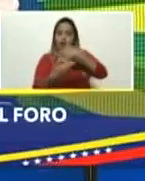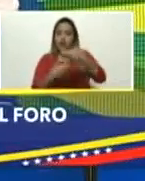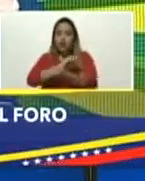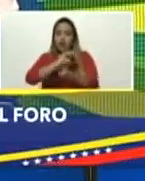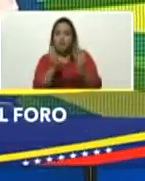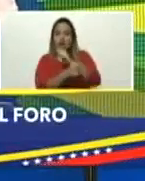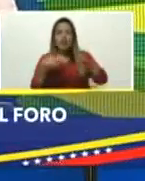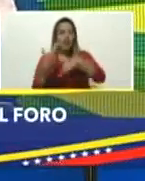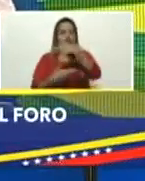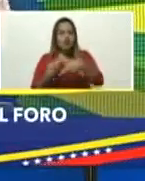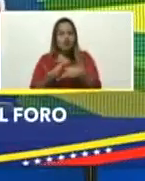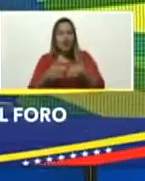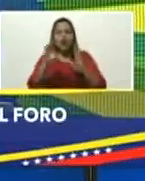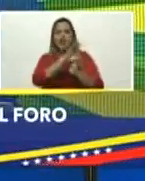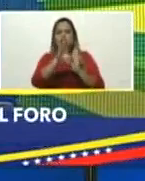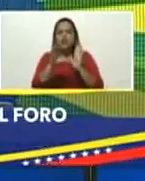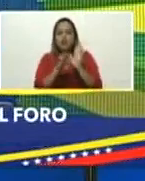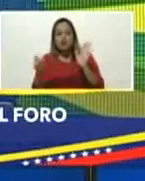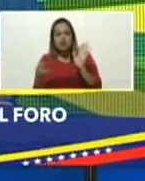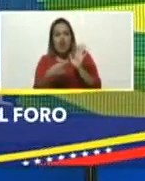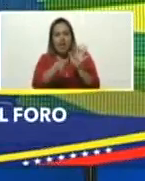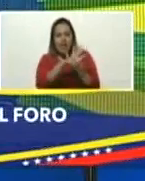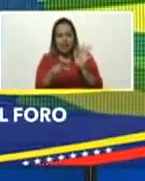revolución constitucionalista.